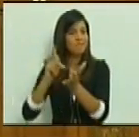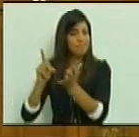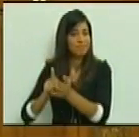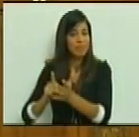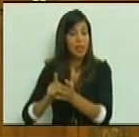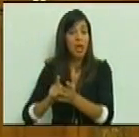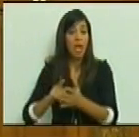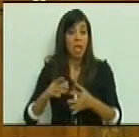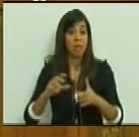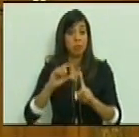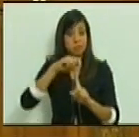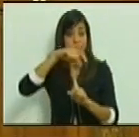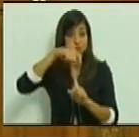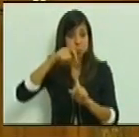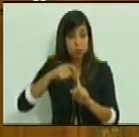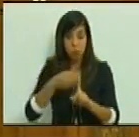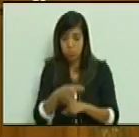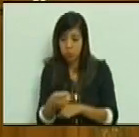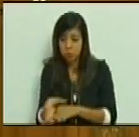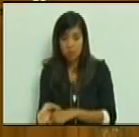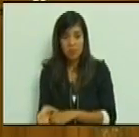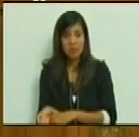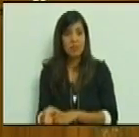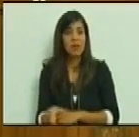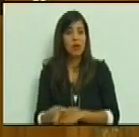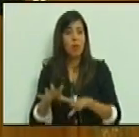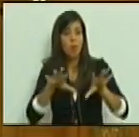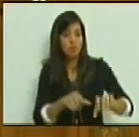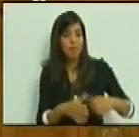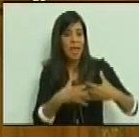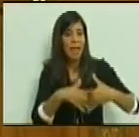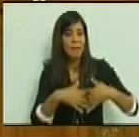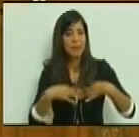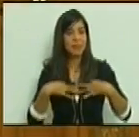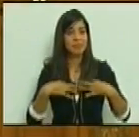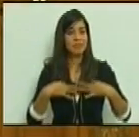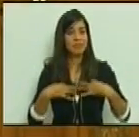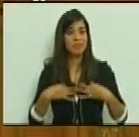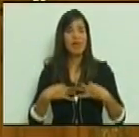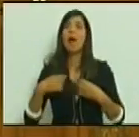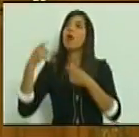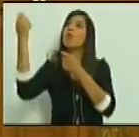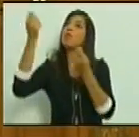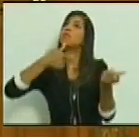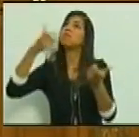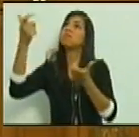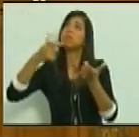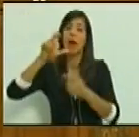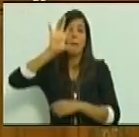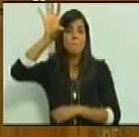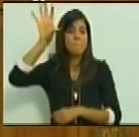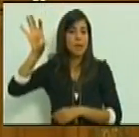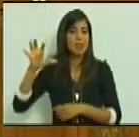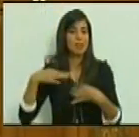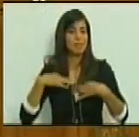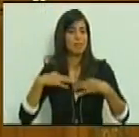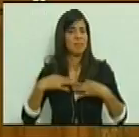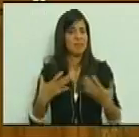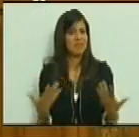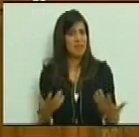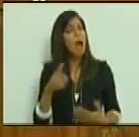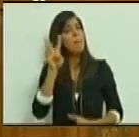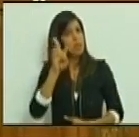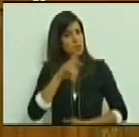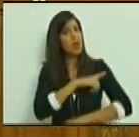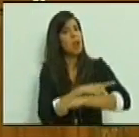algodón, a todo el mundo le quiere poner la mano a Telares del Orinoco para traer el hilo importado y tela y confeccionar. Si nosotros tenemos ahí los equipos para